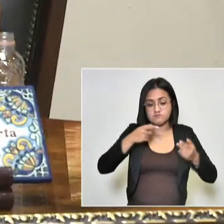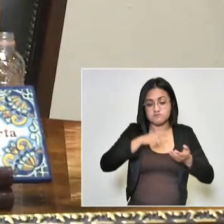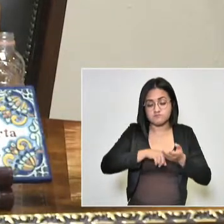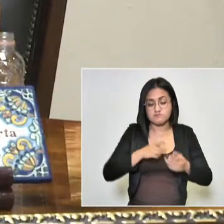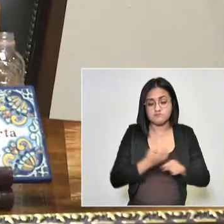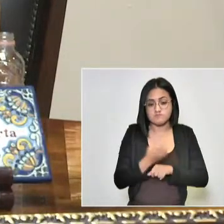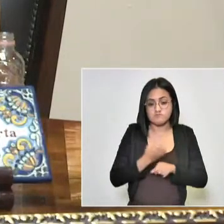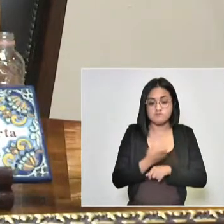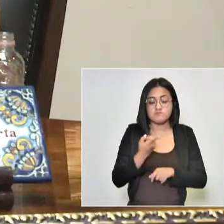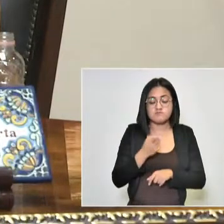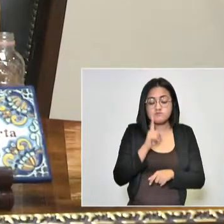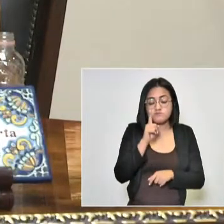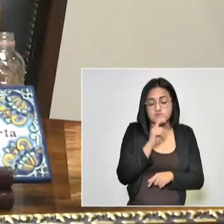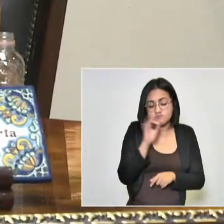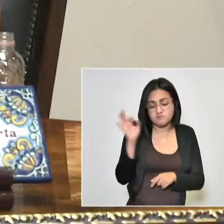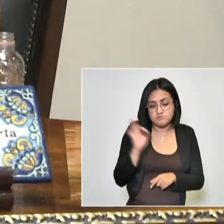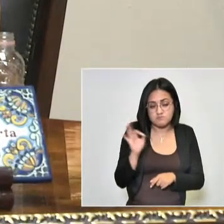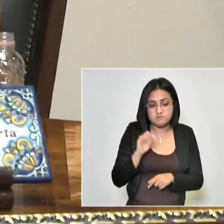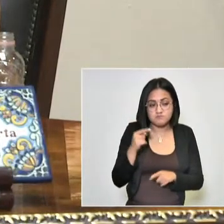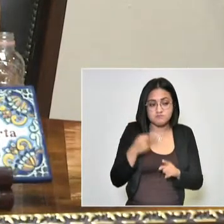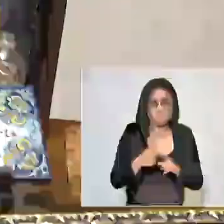presumiblemente